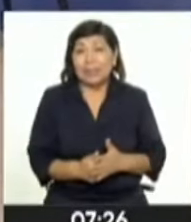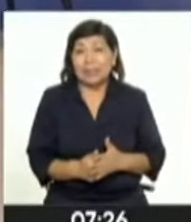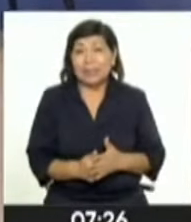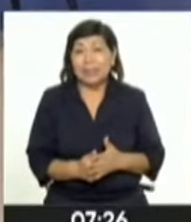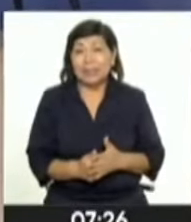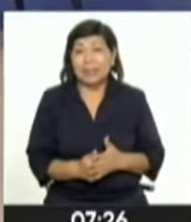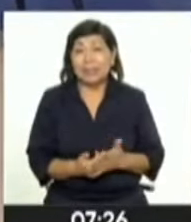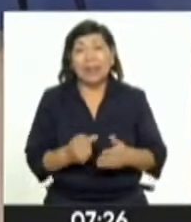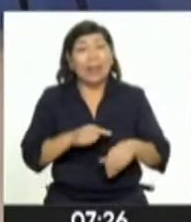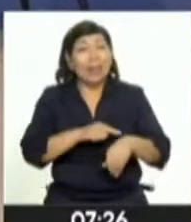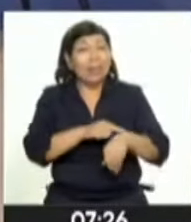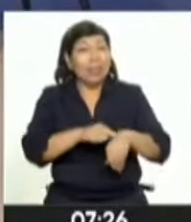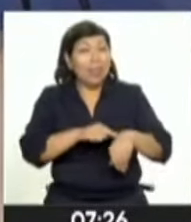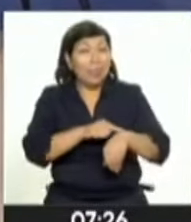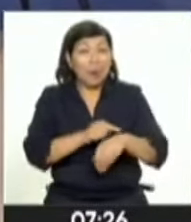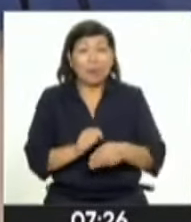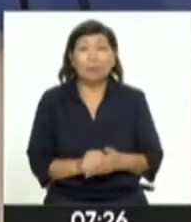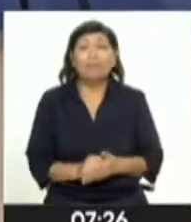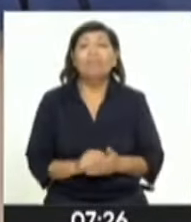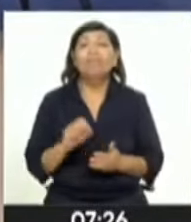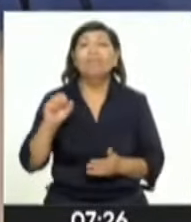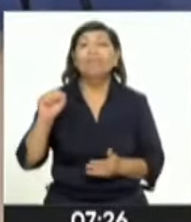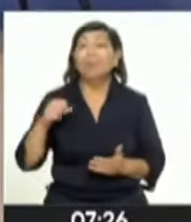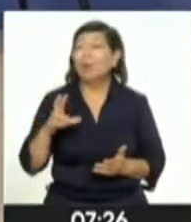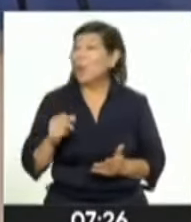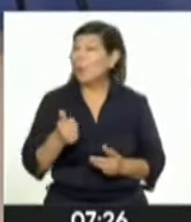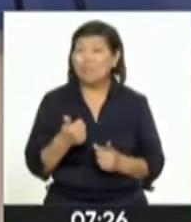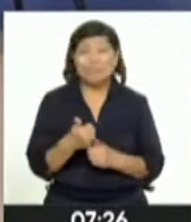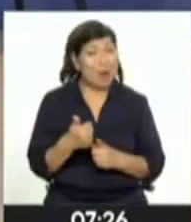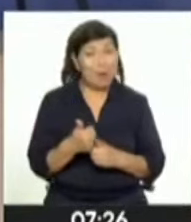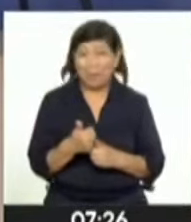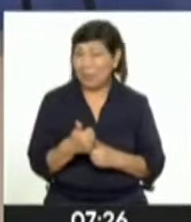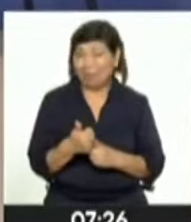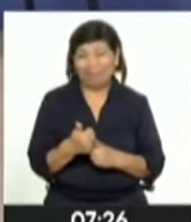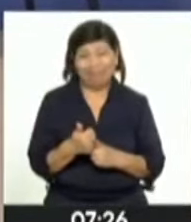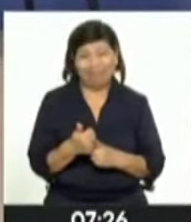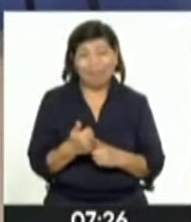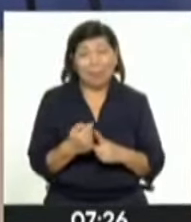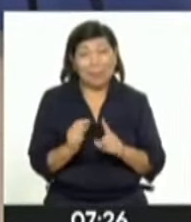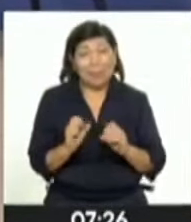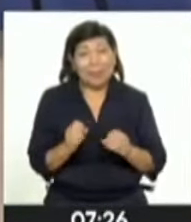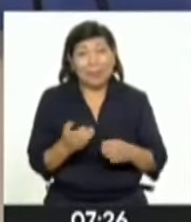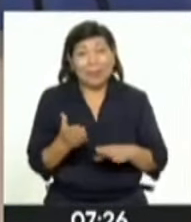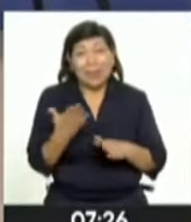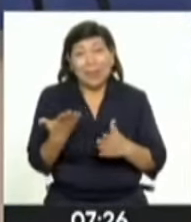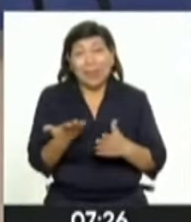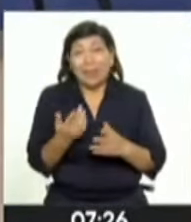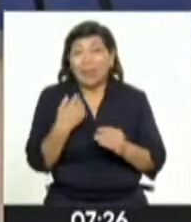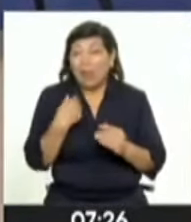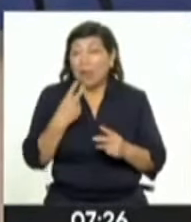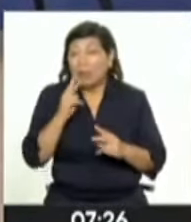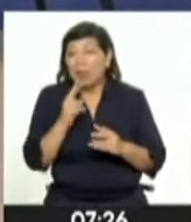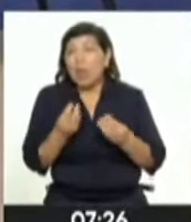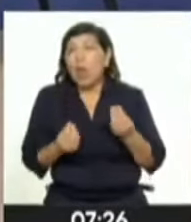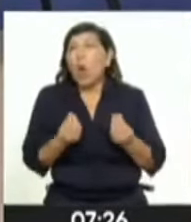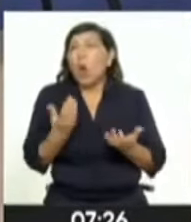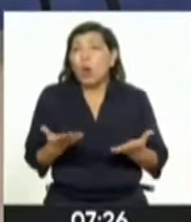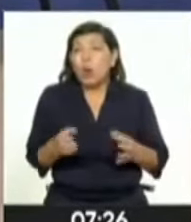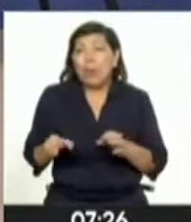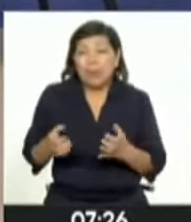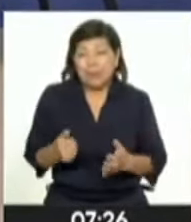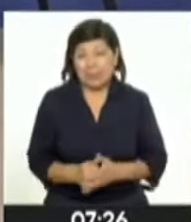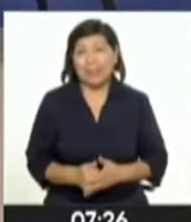este tedioso procedimiento. Efectivamente, no es propiamente del sector, pero como les digo, a nivel de gabinete se está viendo el tema y